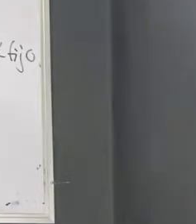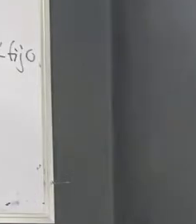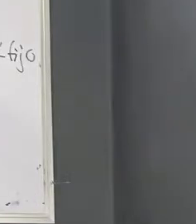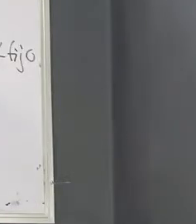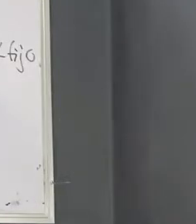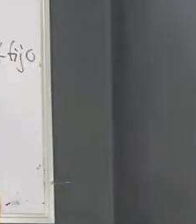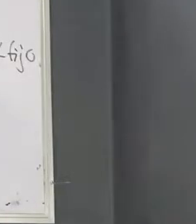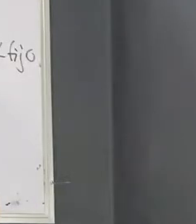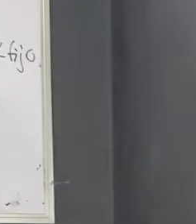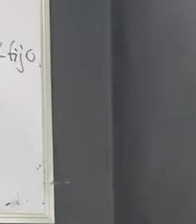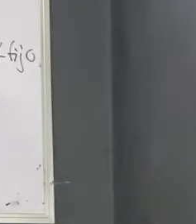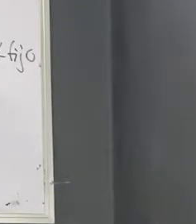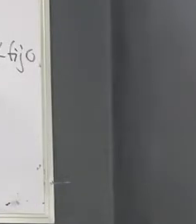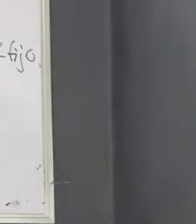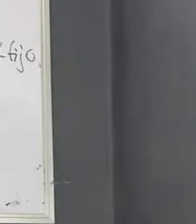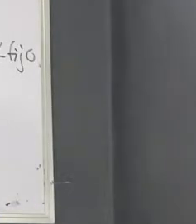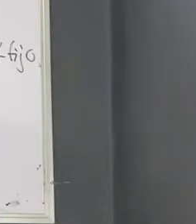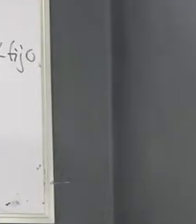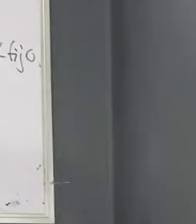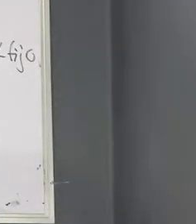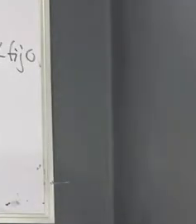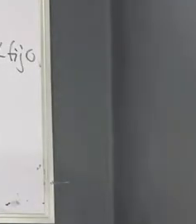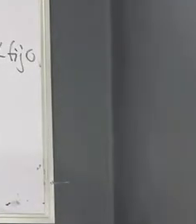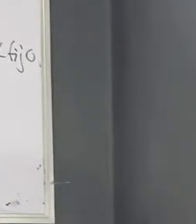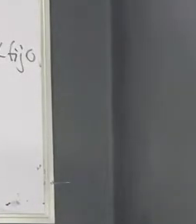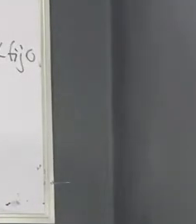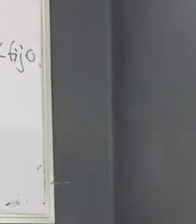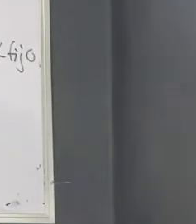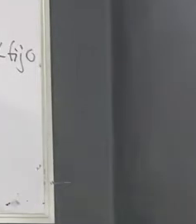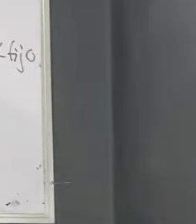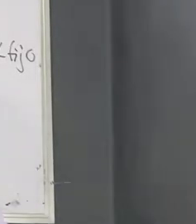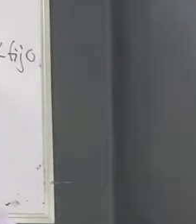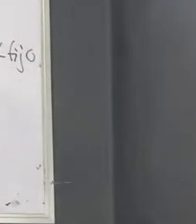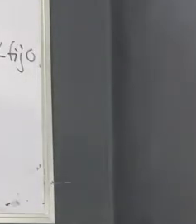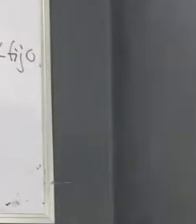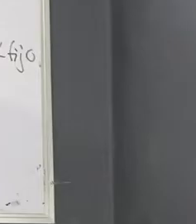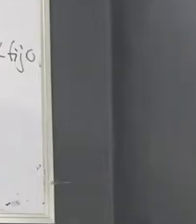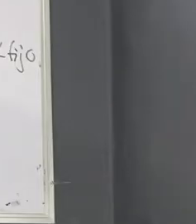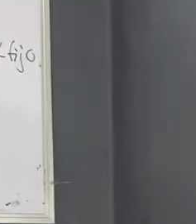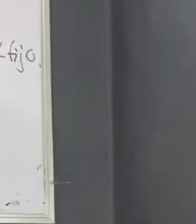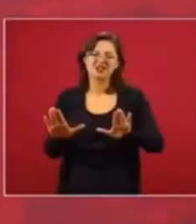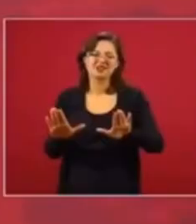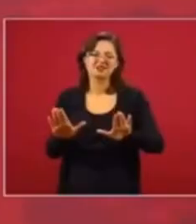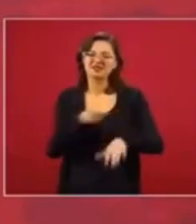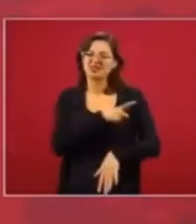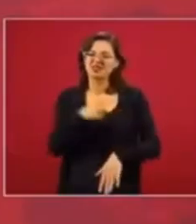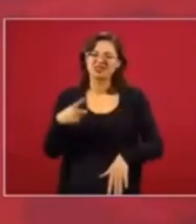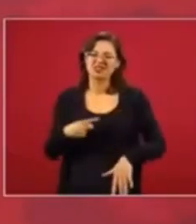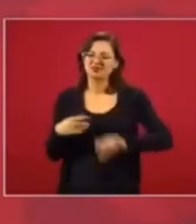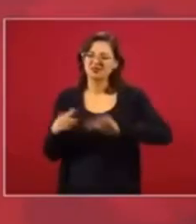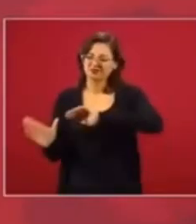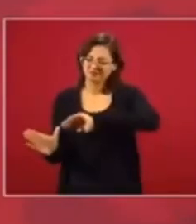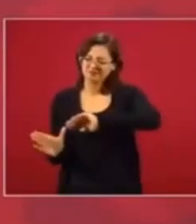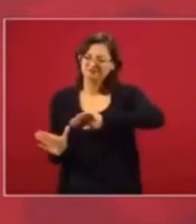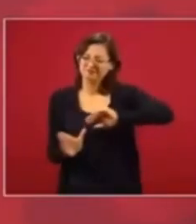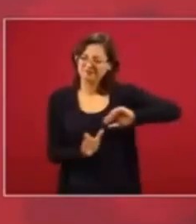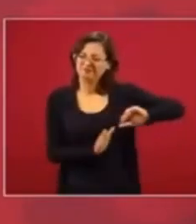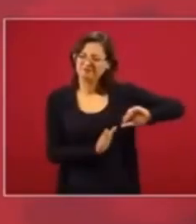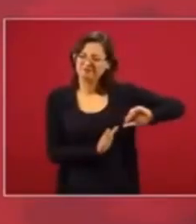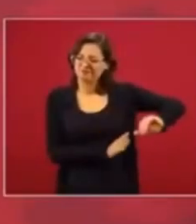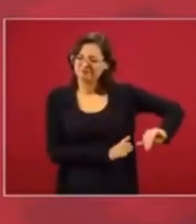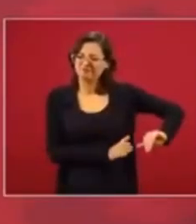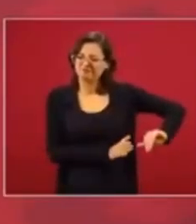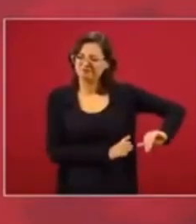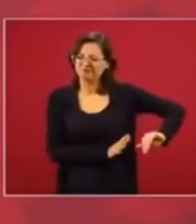porque para mí resulta muy difícil poder contabilizar la riqueza de nuestro país de otra manera. Hay que